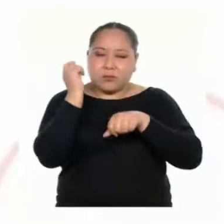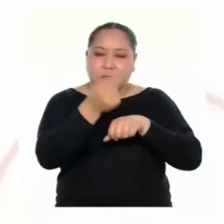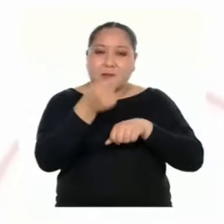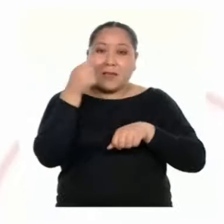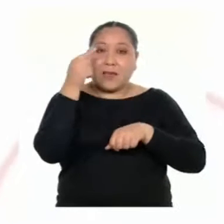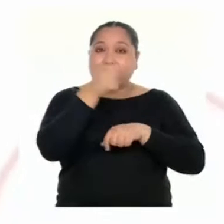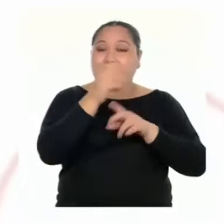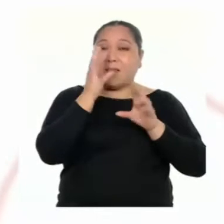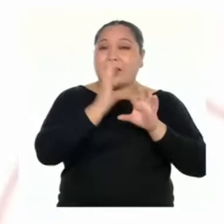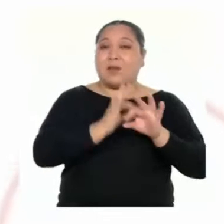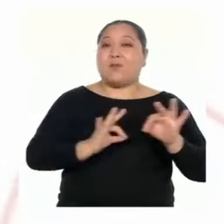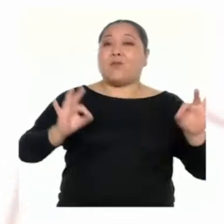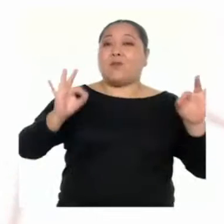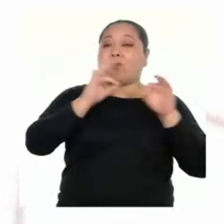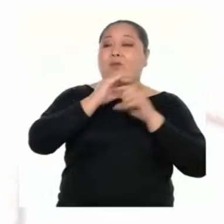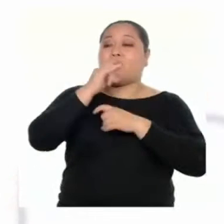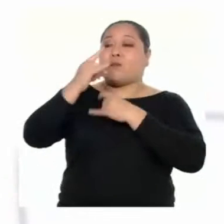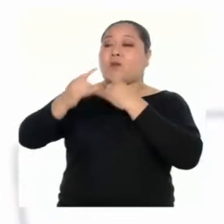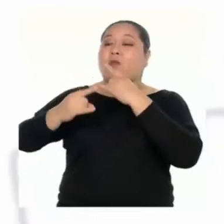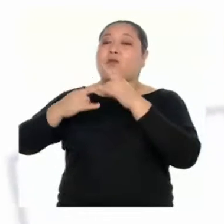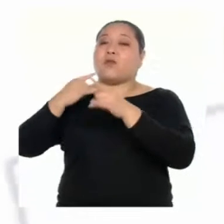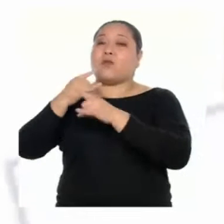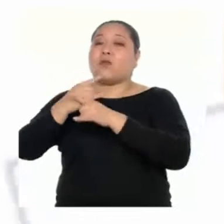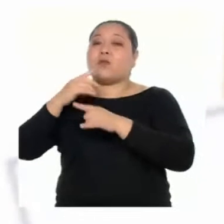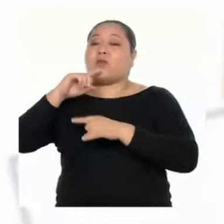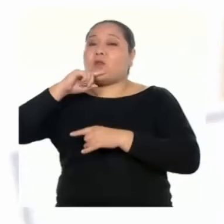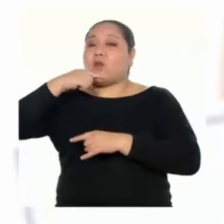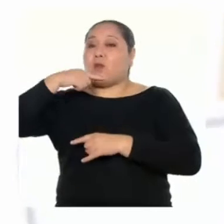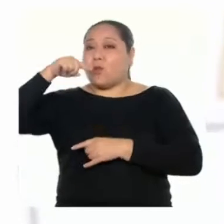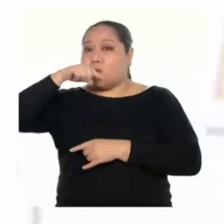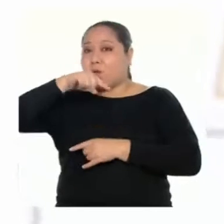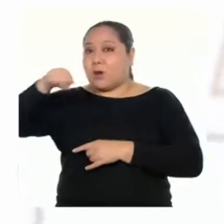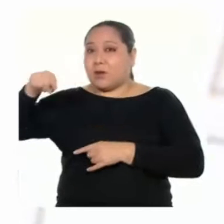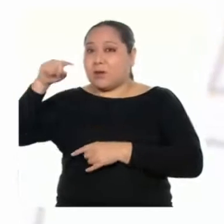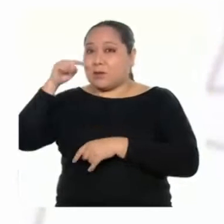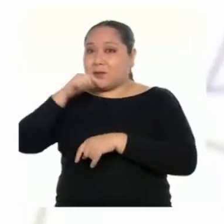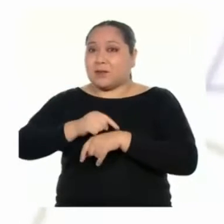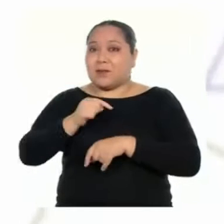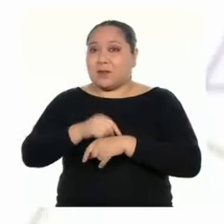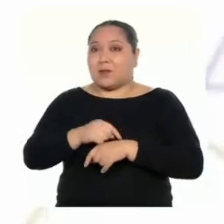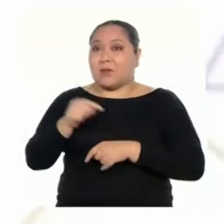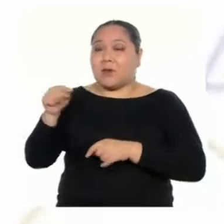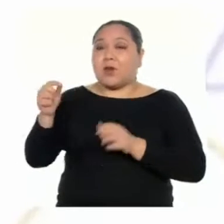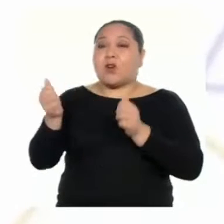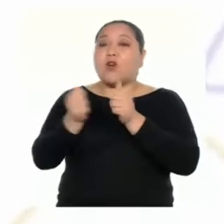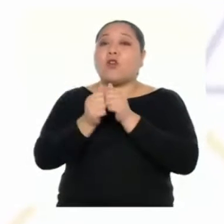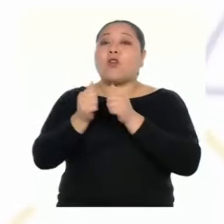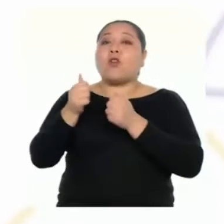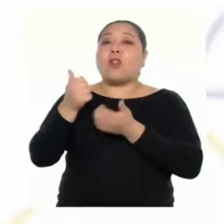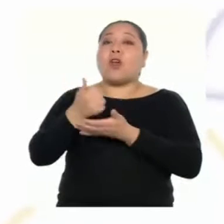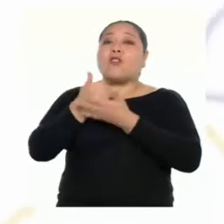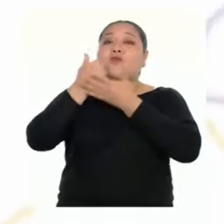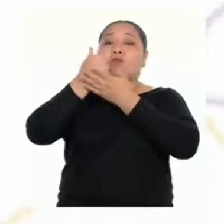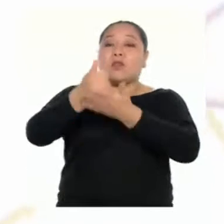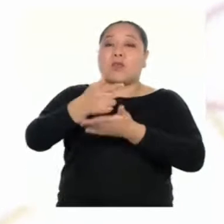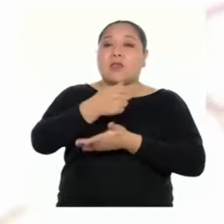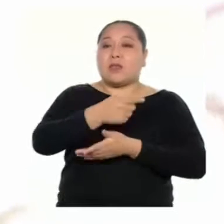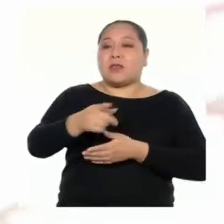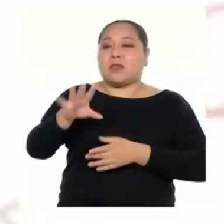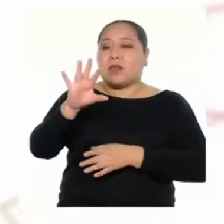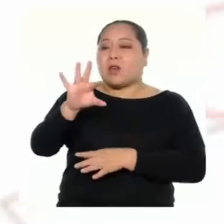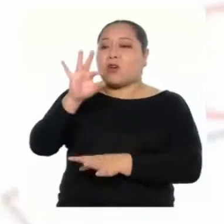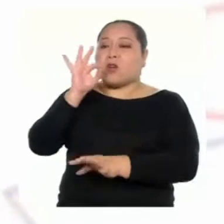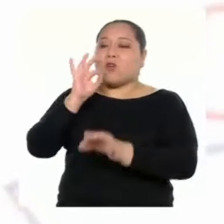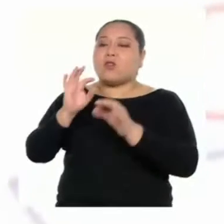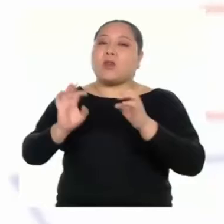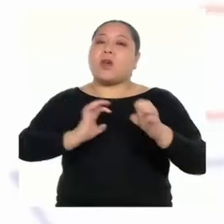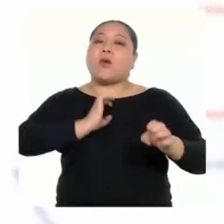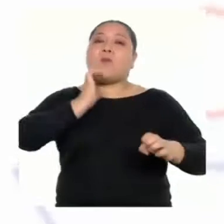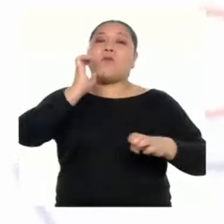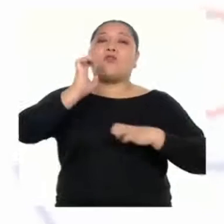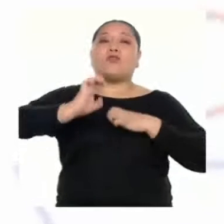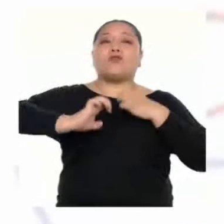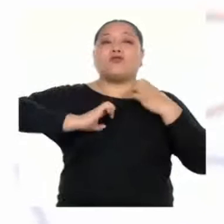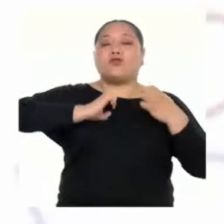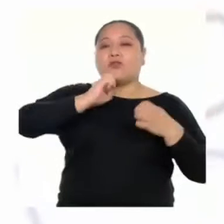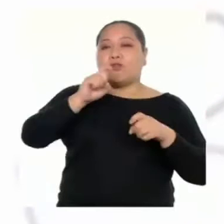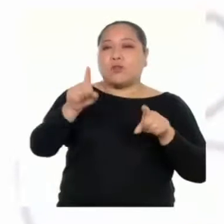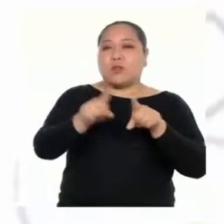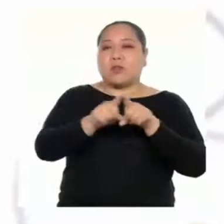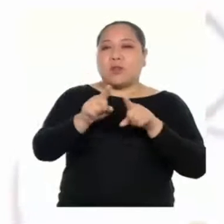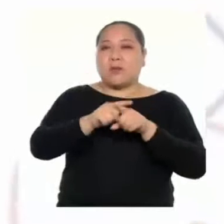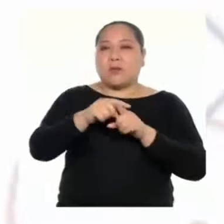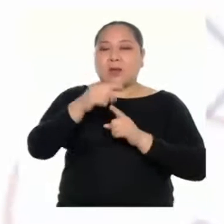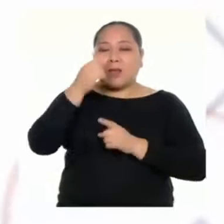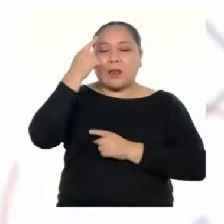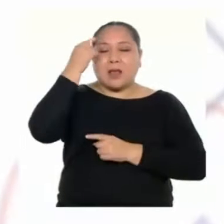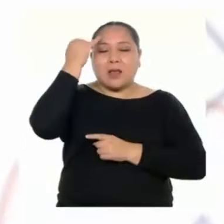eran tan importantes para el universo femenino de aquel periodo que a través de ellos es posible descubrir la emocionalidad y